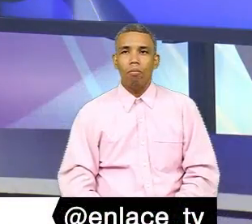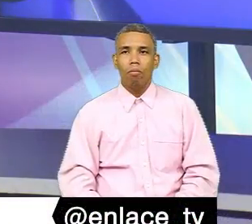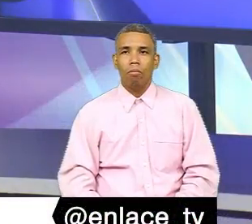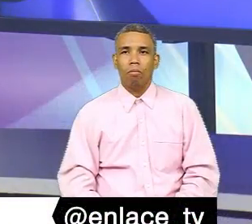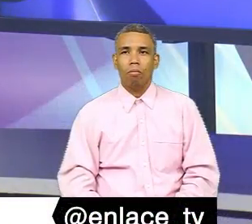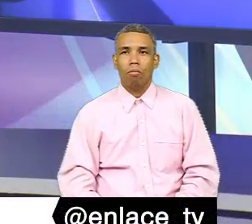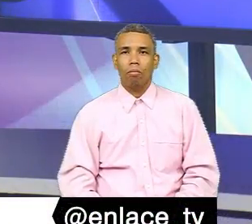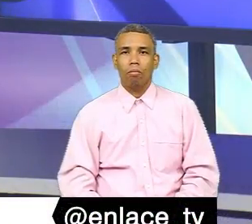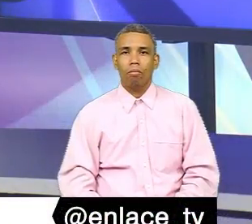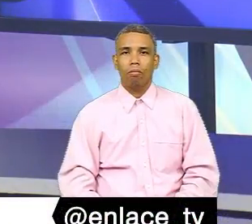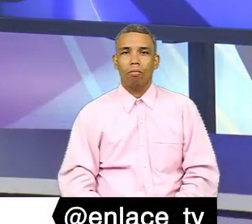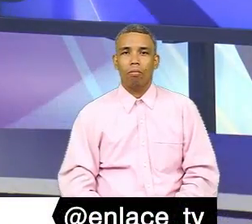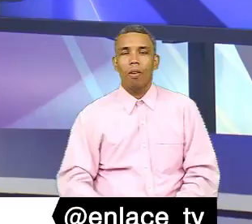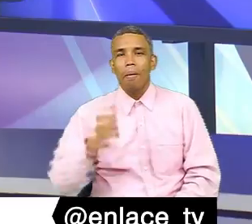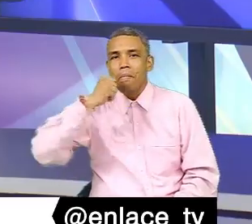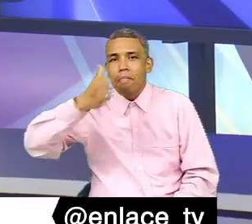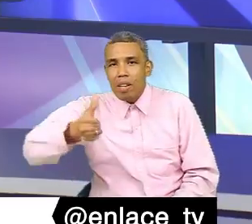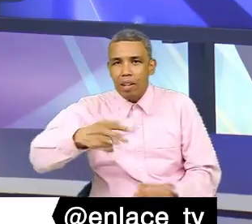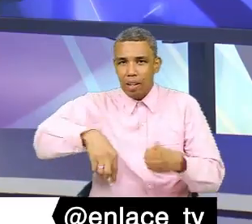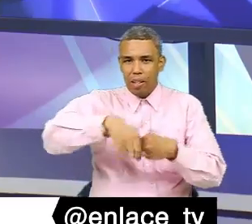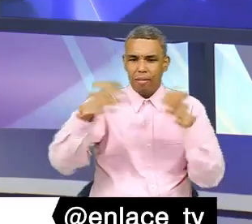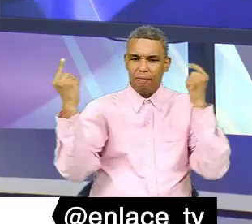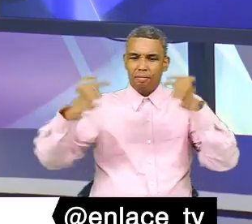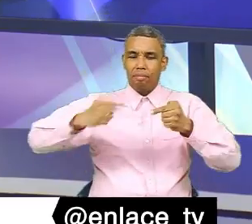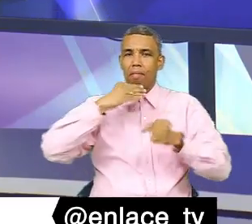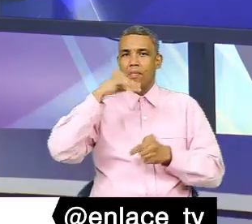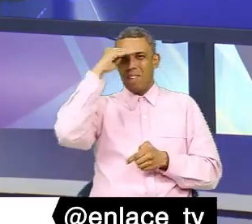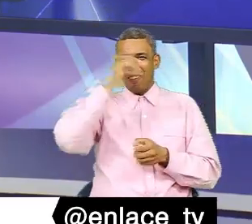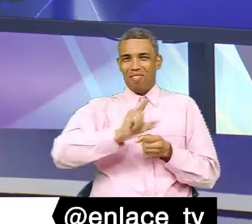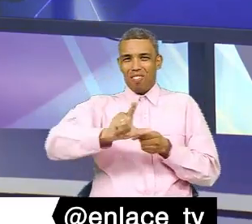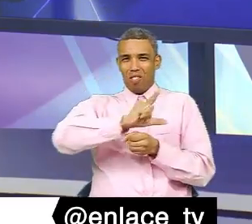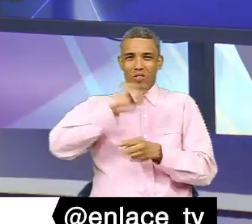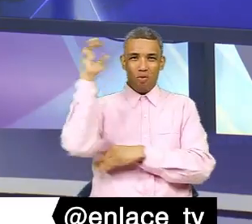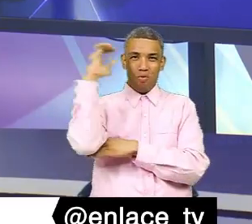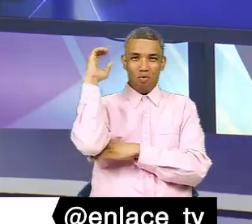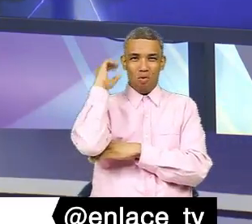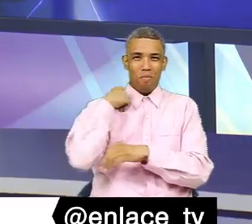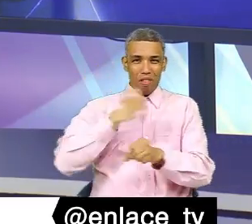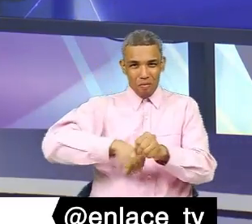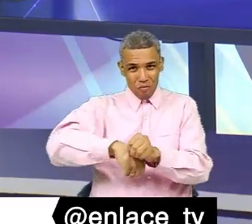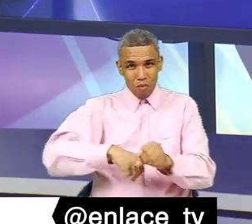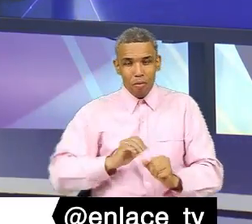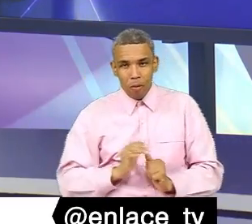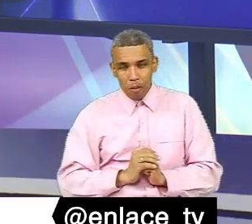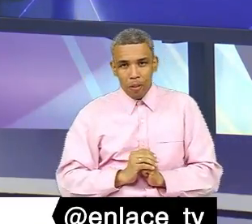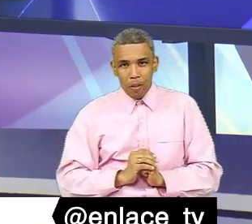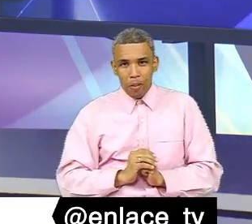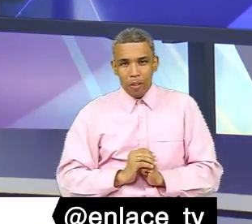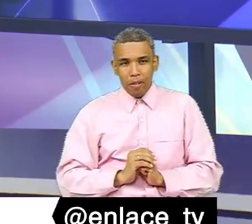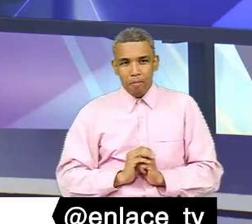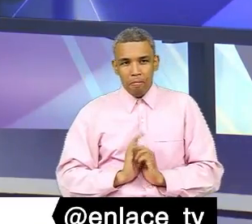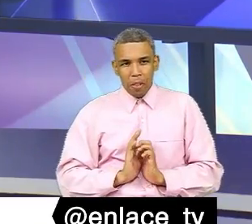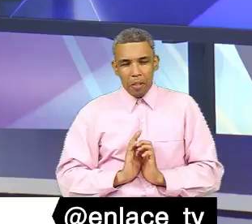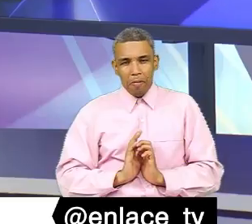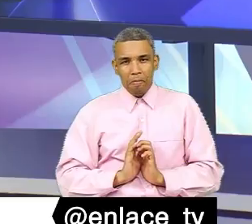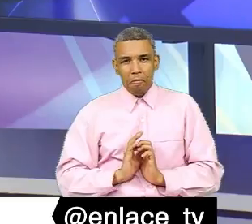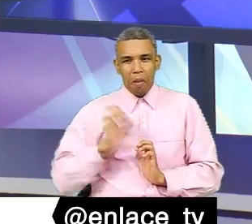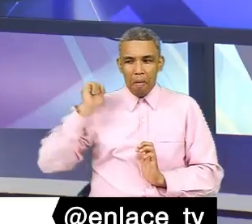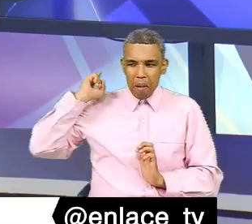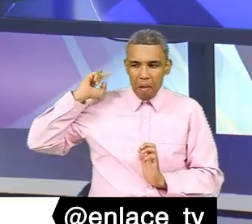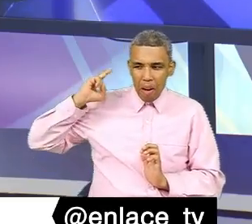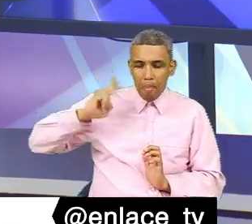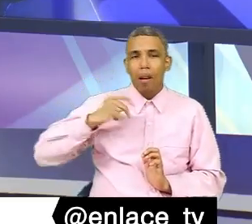Y Alianza Petrolera jugará mañana de local la fecha número 12 de la Liga Águila 2 2016, jornada que había sido aplazada por la